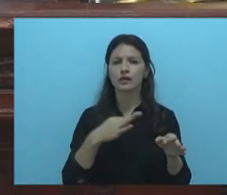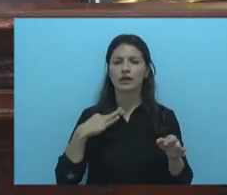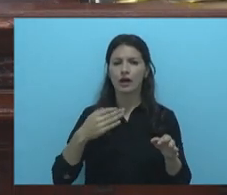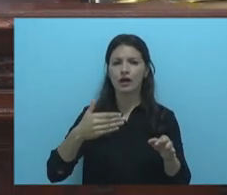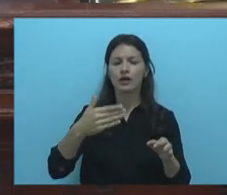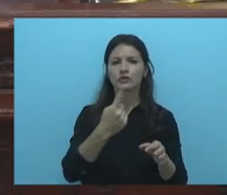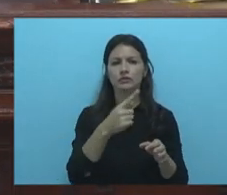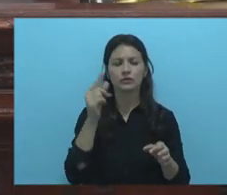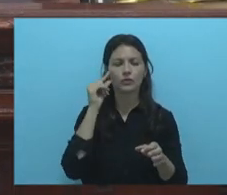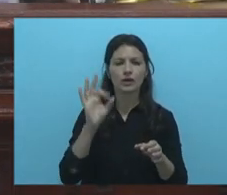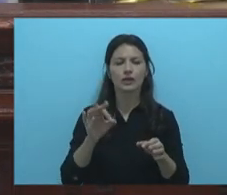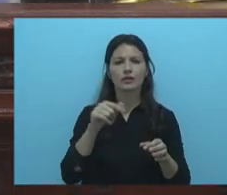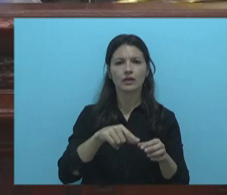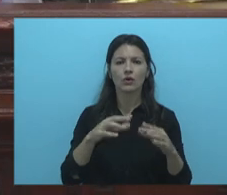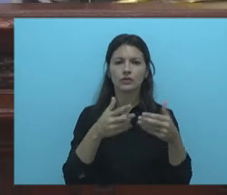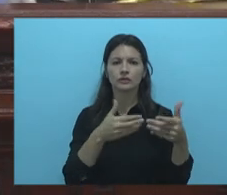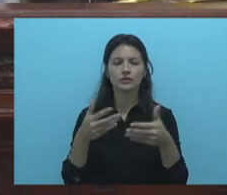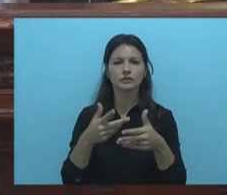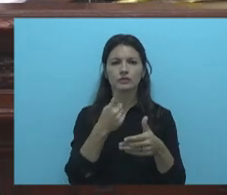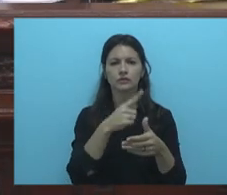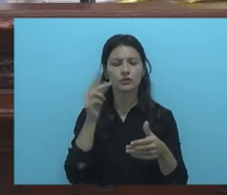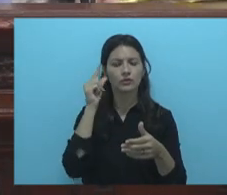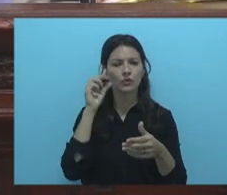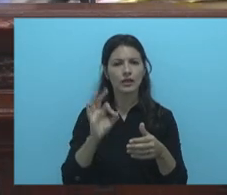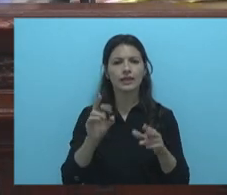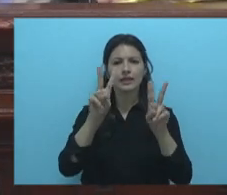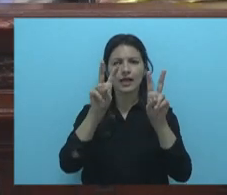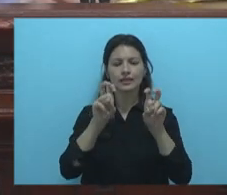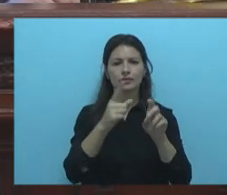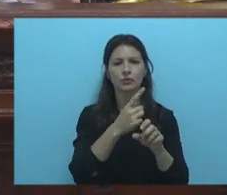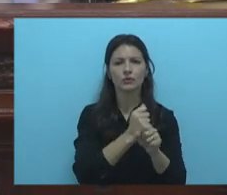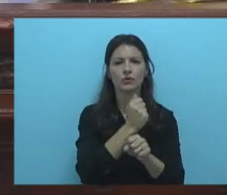13, asuntos del 1 al 204. A su destino.